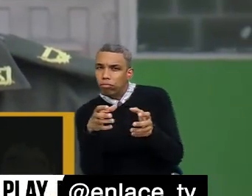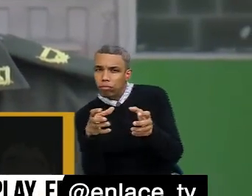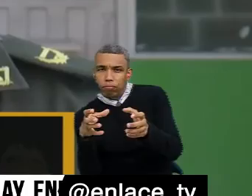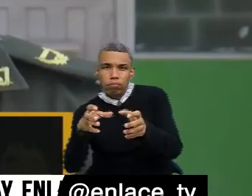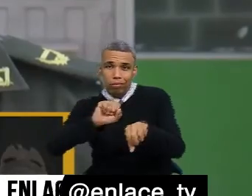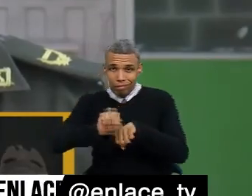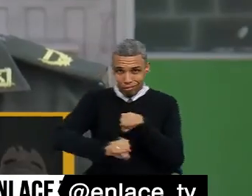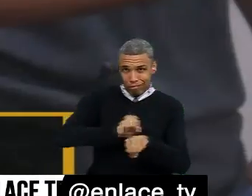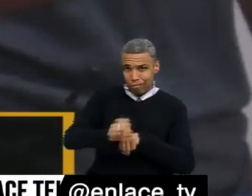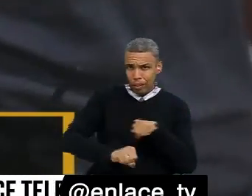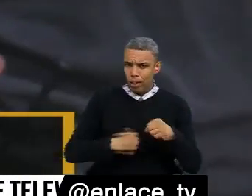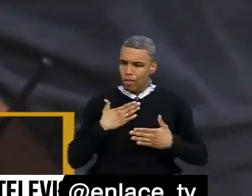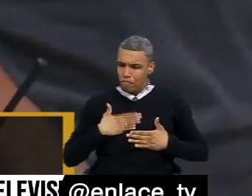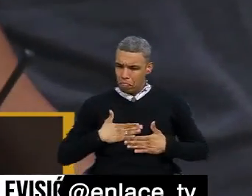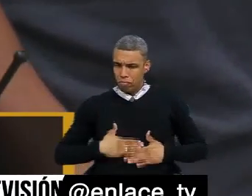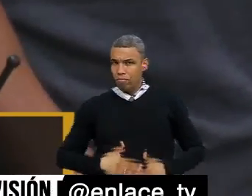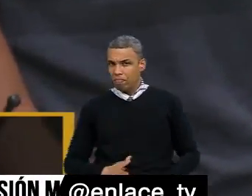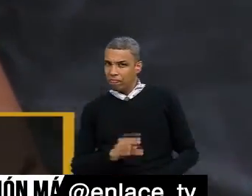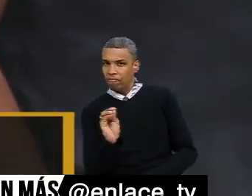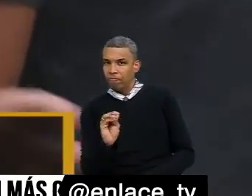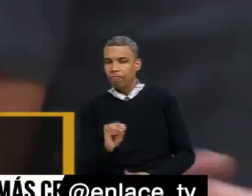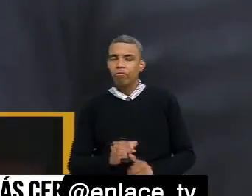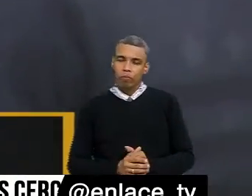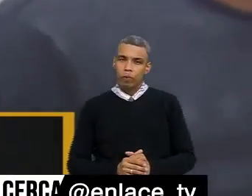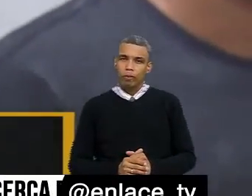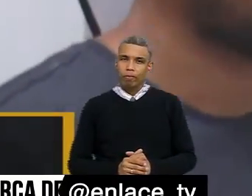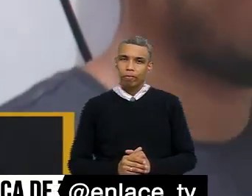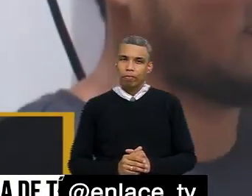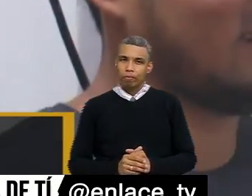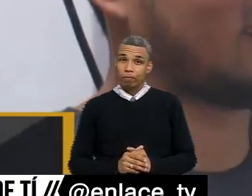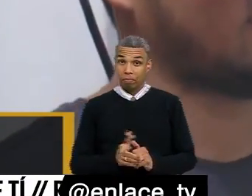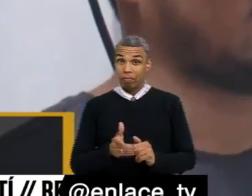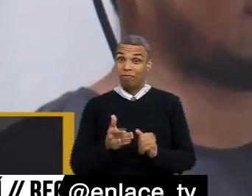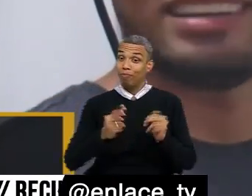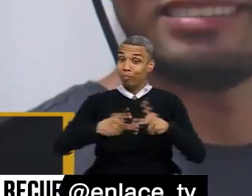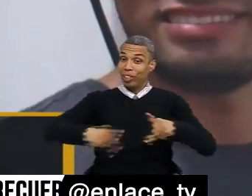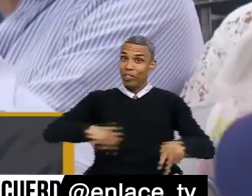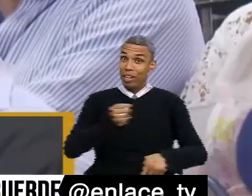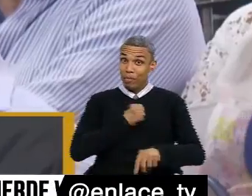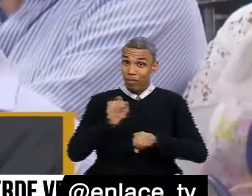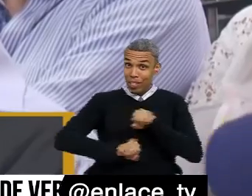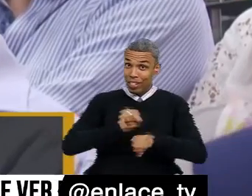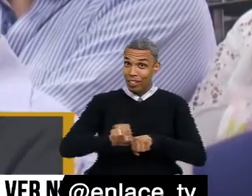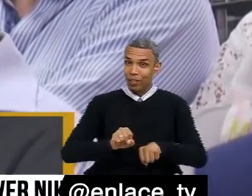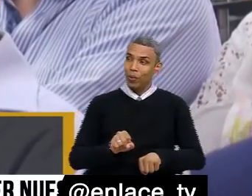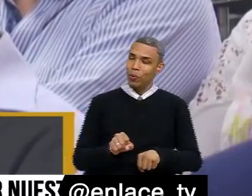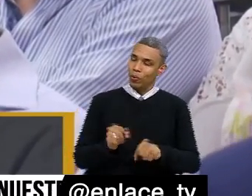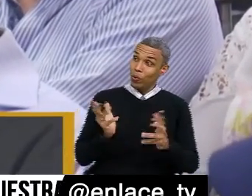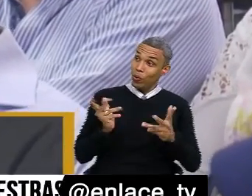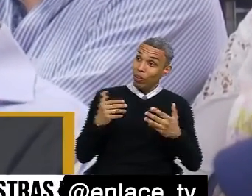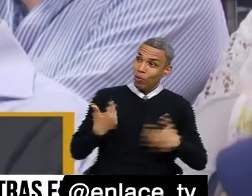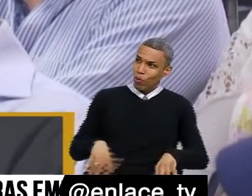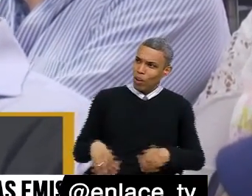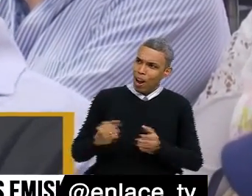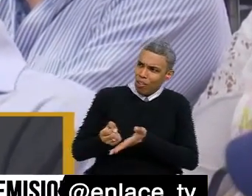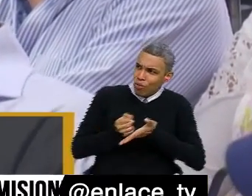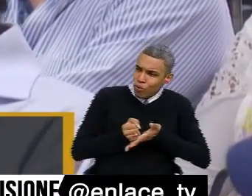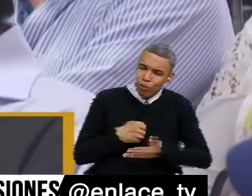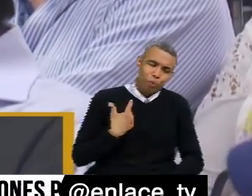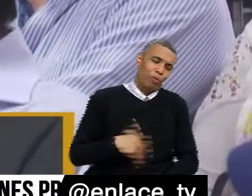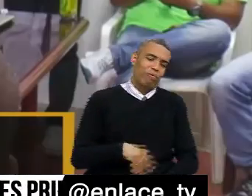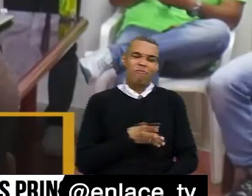generar sensación de seguridad. Apasionados del ciclismo se mostraron satisfechos por la atención brindada a tiempo por parte de las autoridades y así